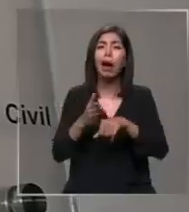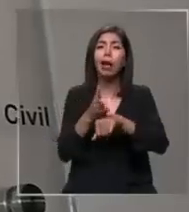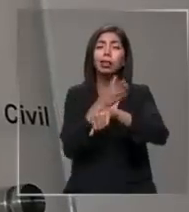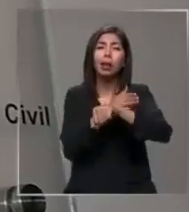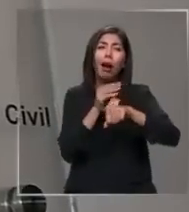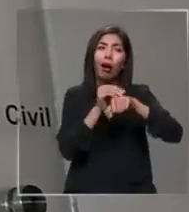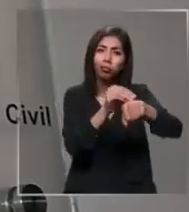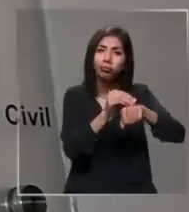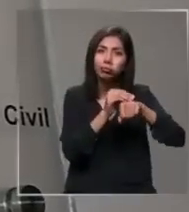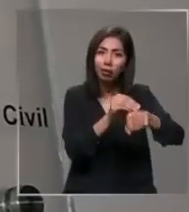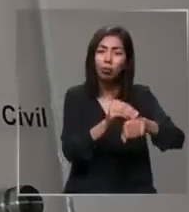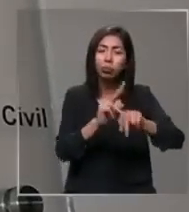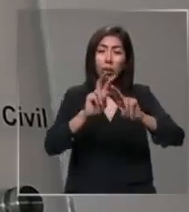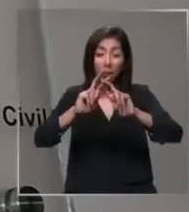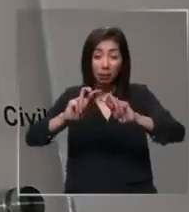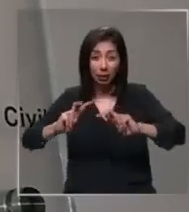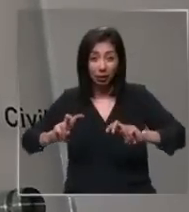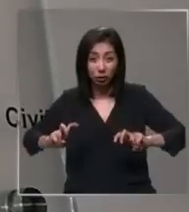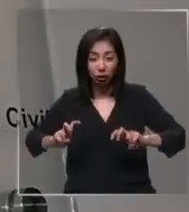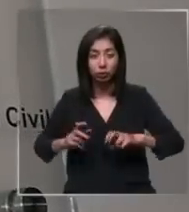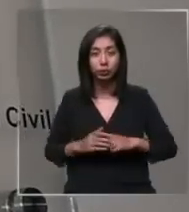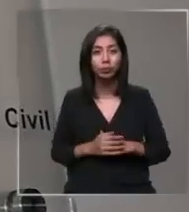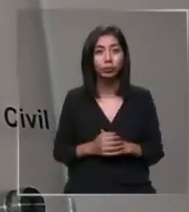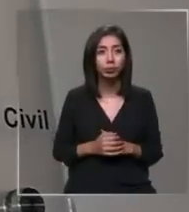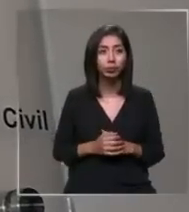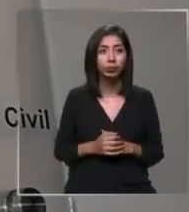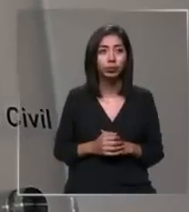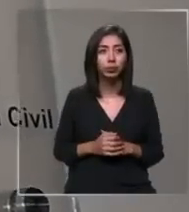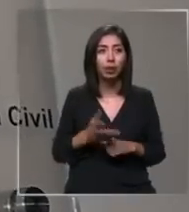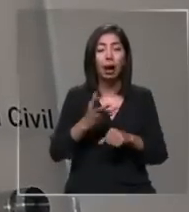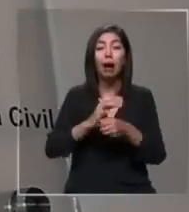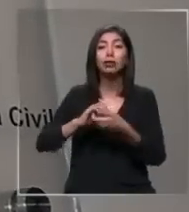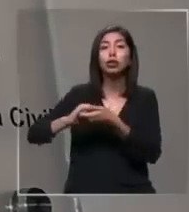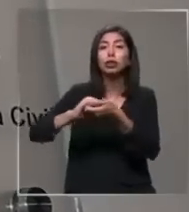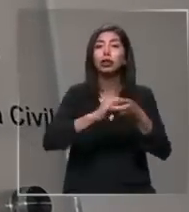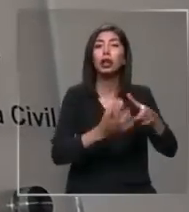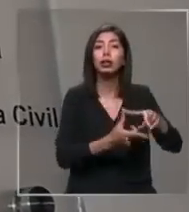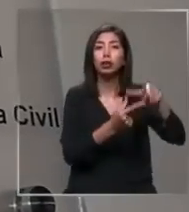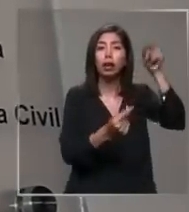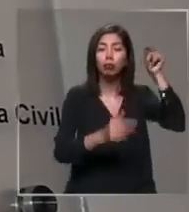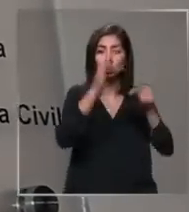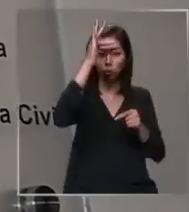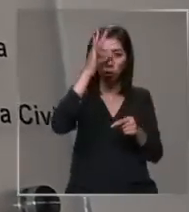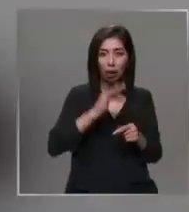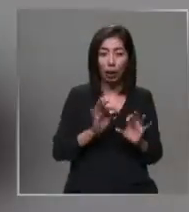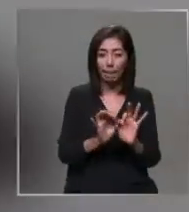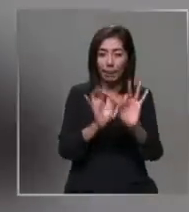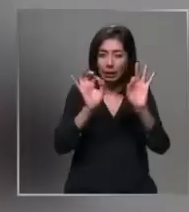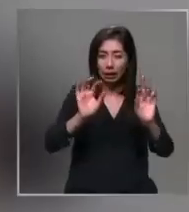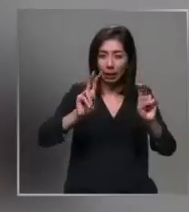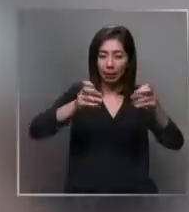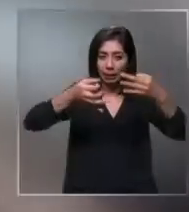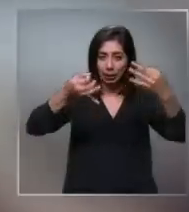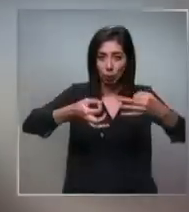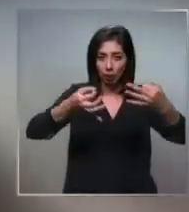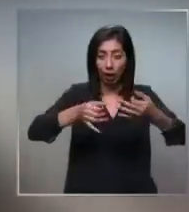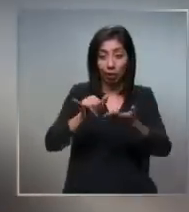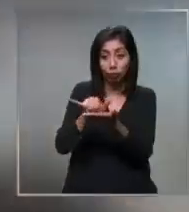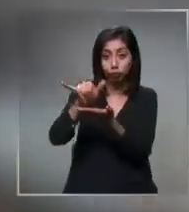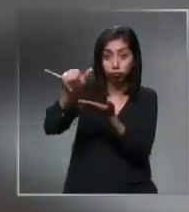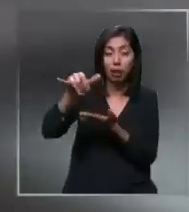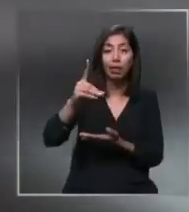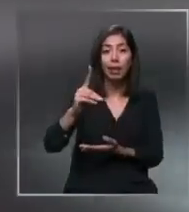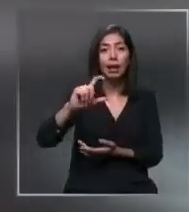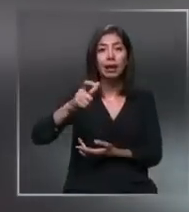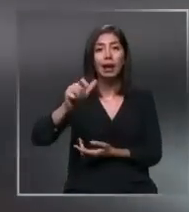de la investigación criminal, la que relatan directamente por la Asociación Nacional de Funcionarios Especialistas en Seguridad Aeroportuaria de la